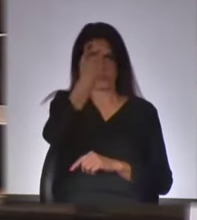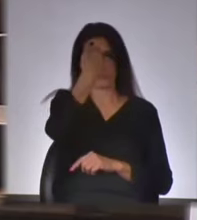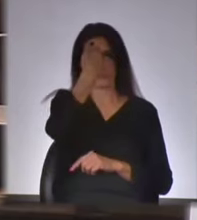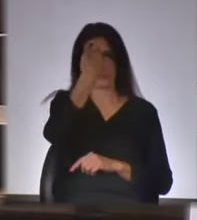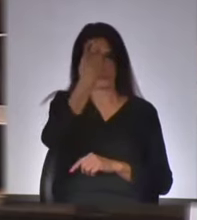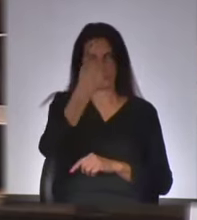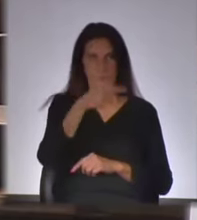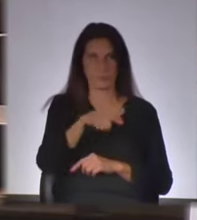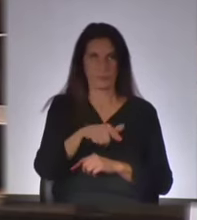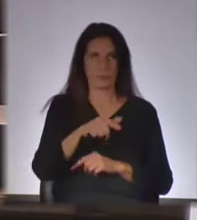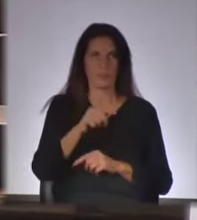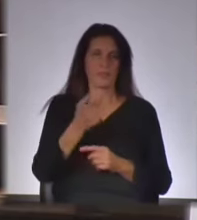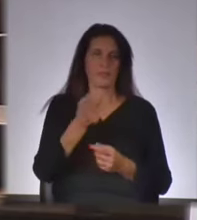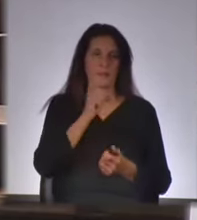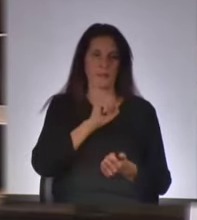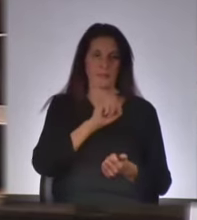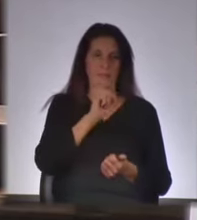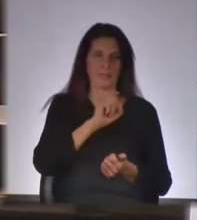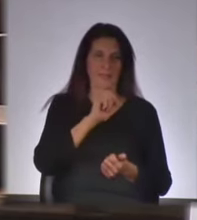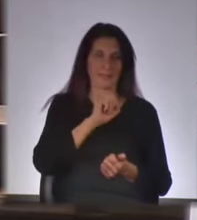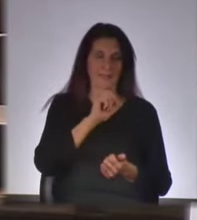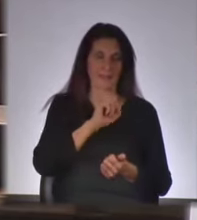las mentiras que habían